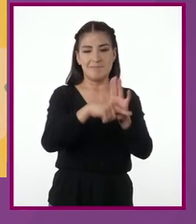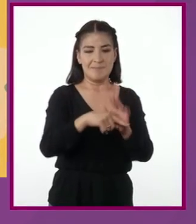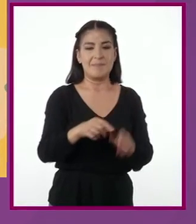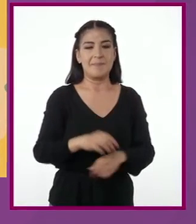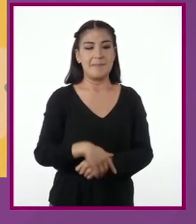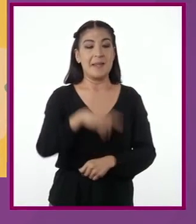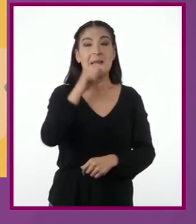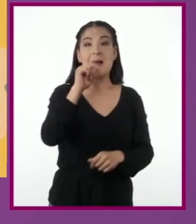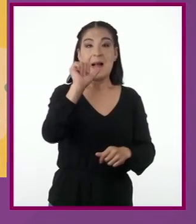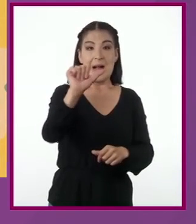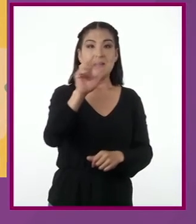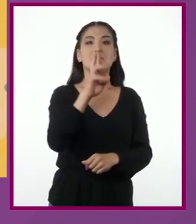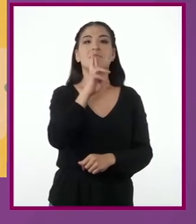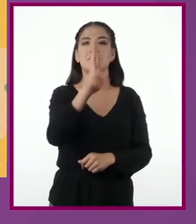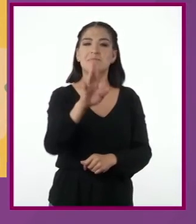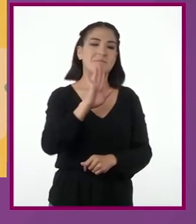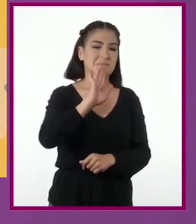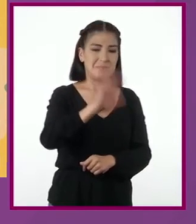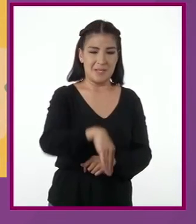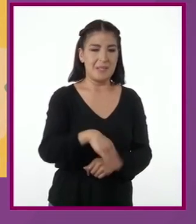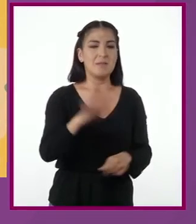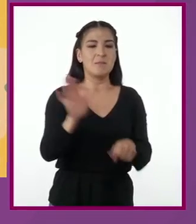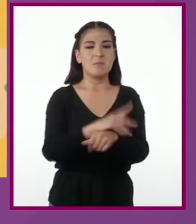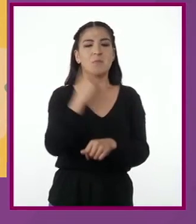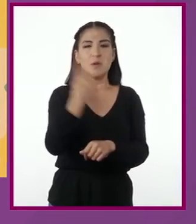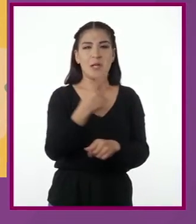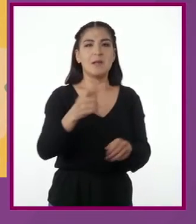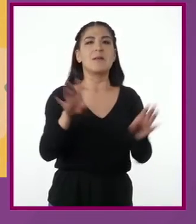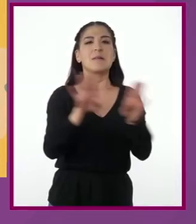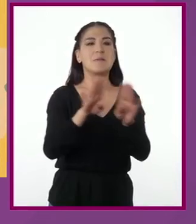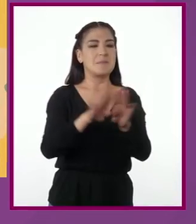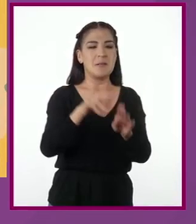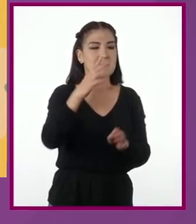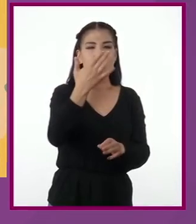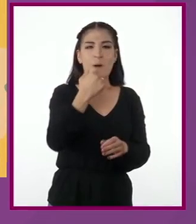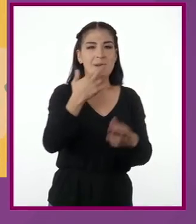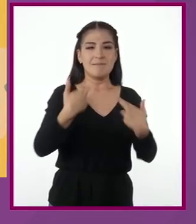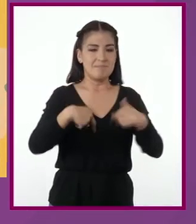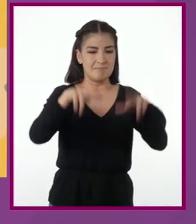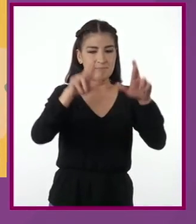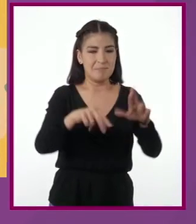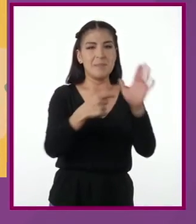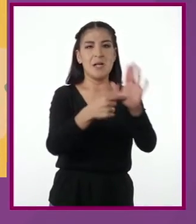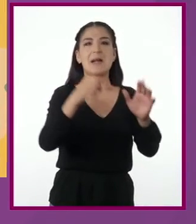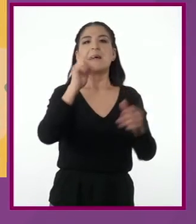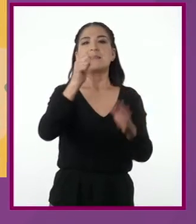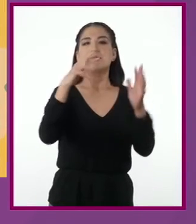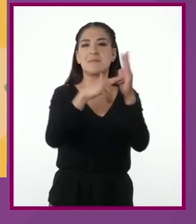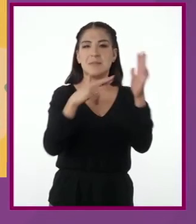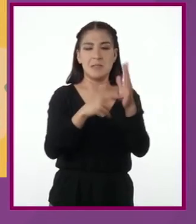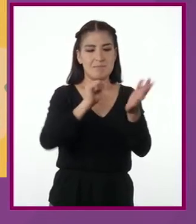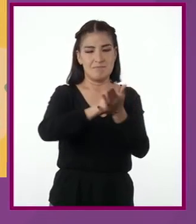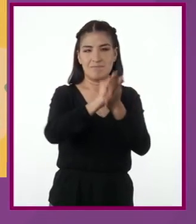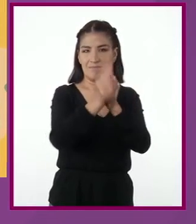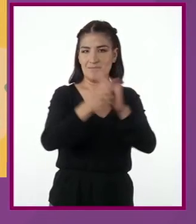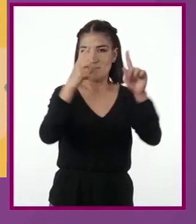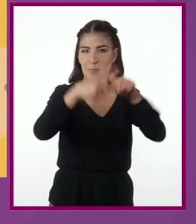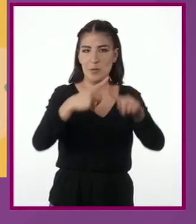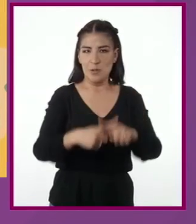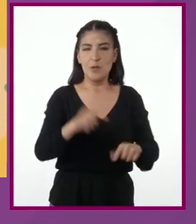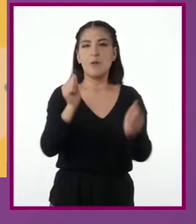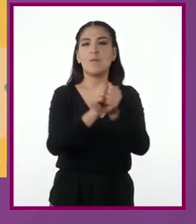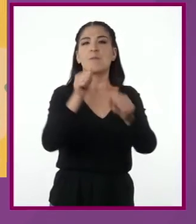del inciso A es incorrecta porque se aplica inadecuadamente las reglas de los signos de la multiplicación con